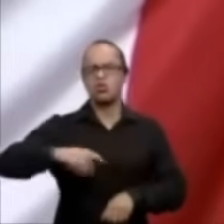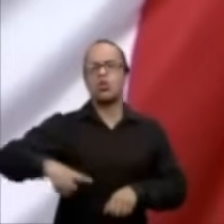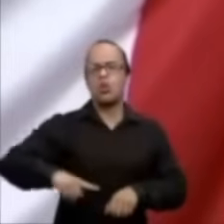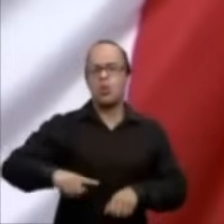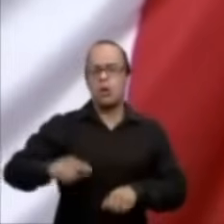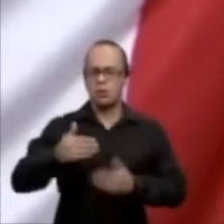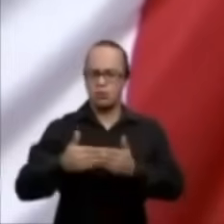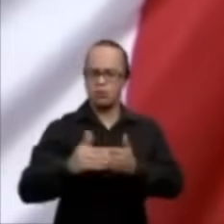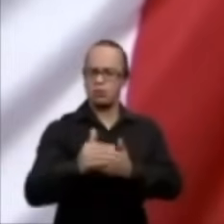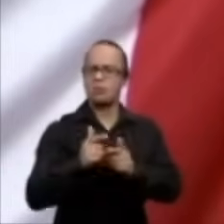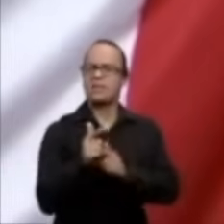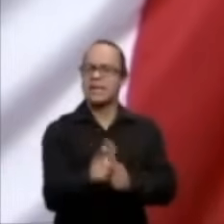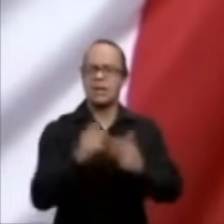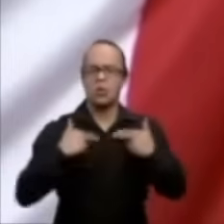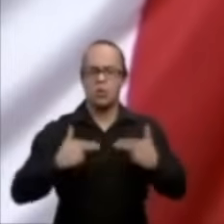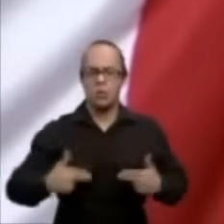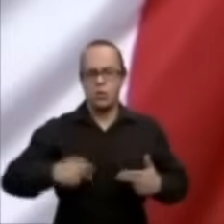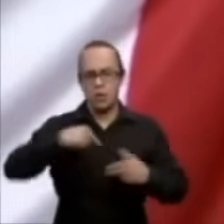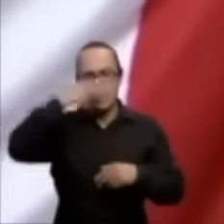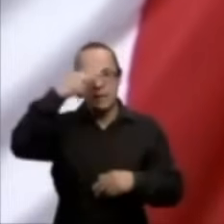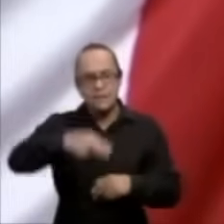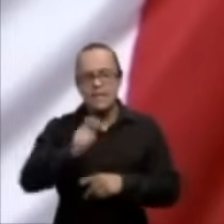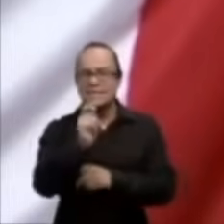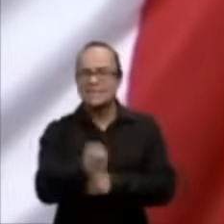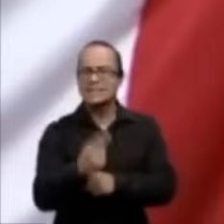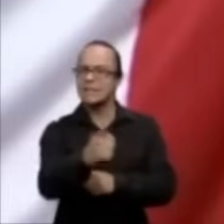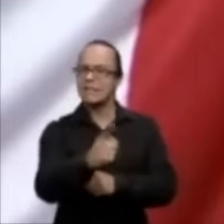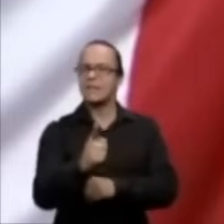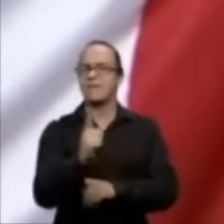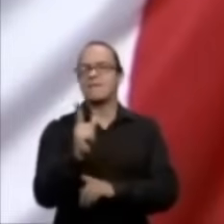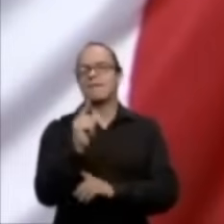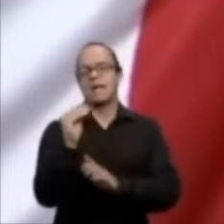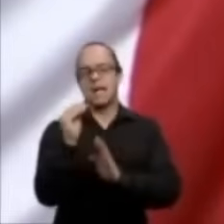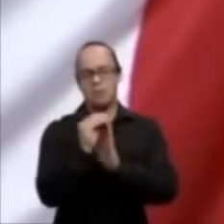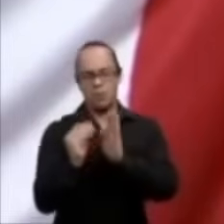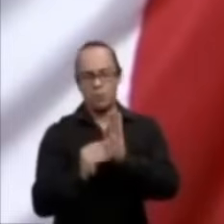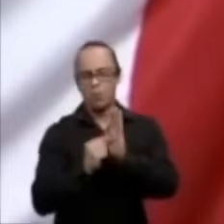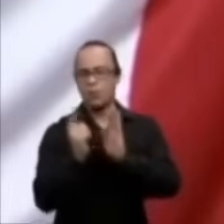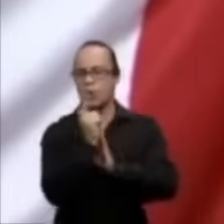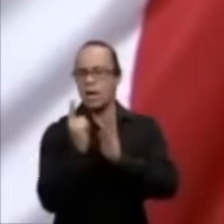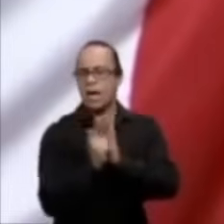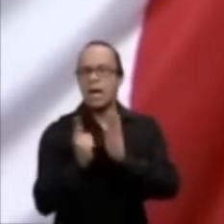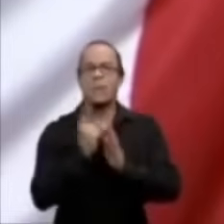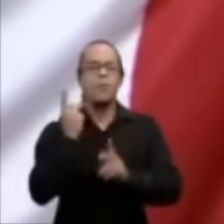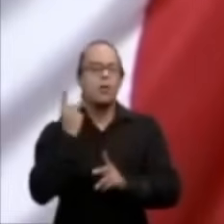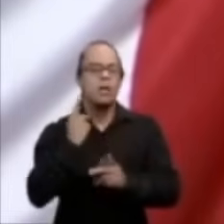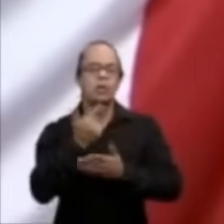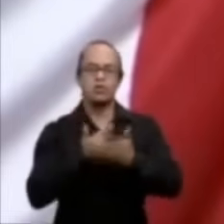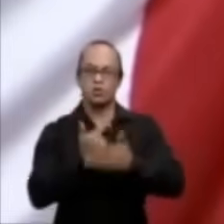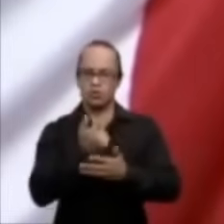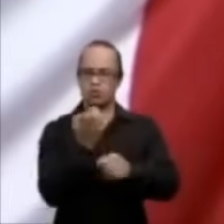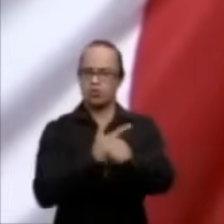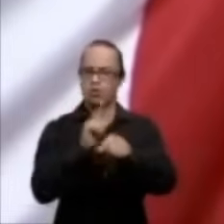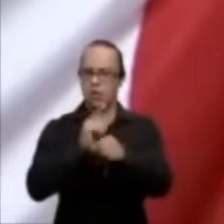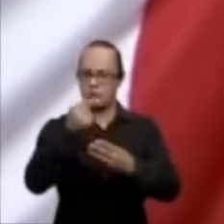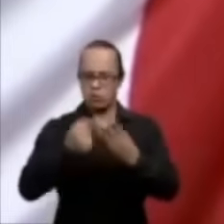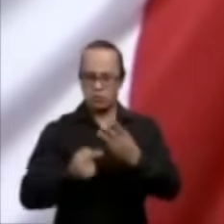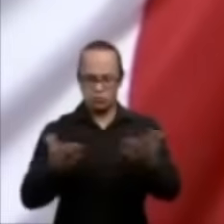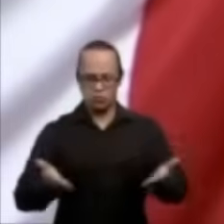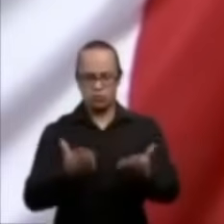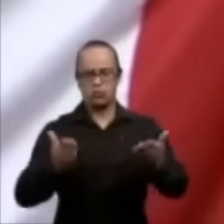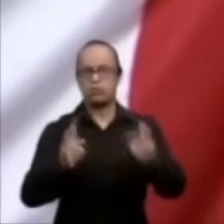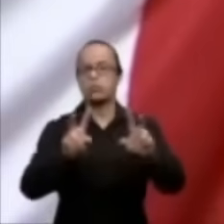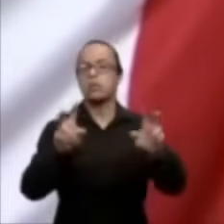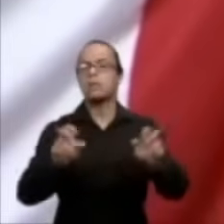sintetiza los principios políticos, económicos y sociales que impulsa la Cuarta Transformación, por